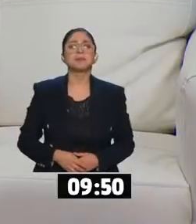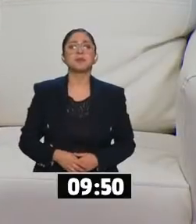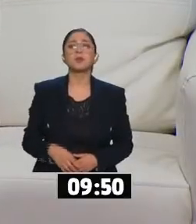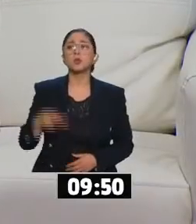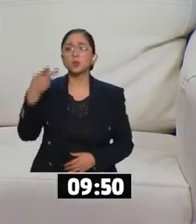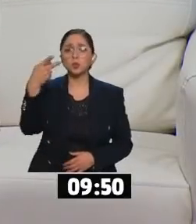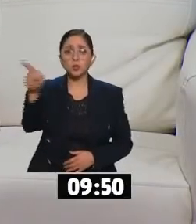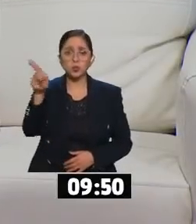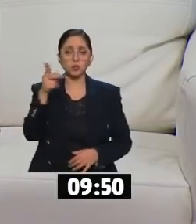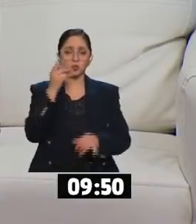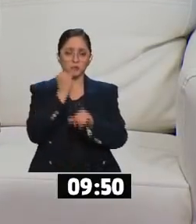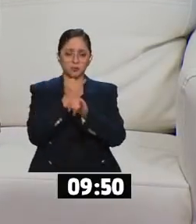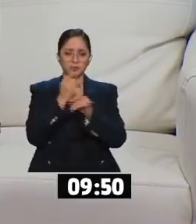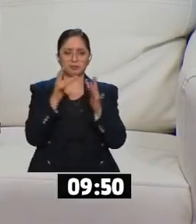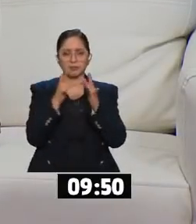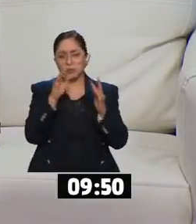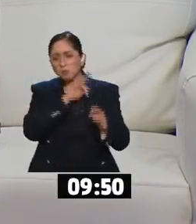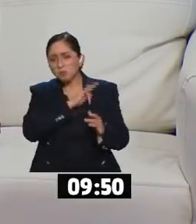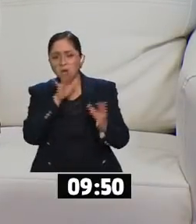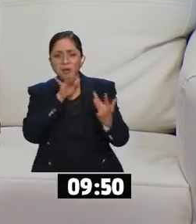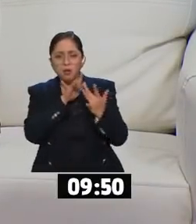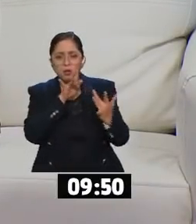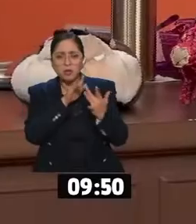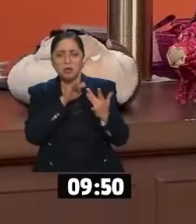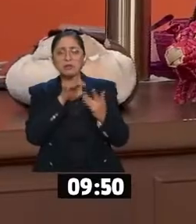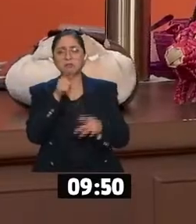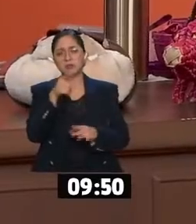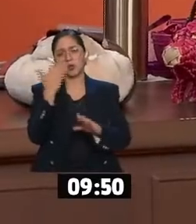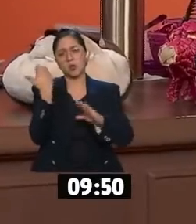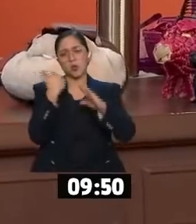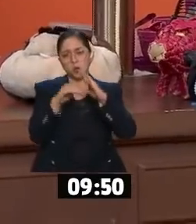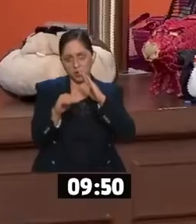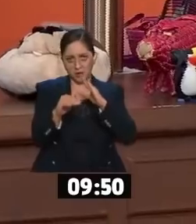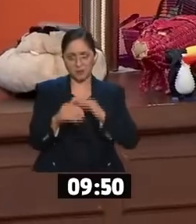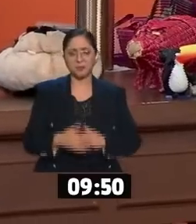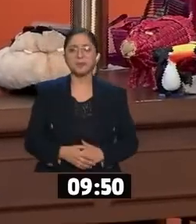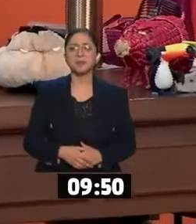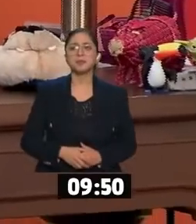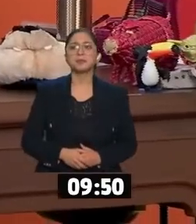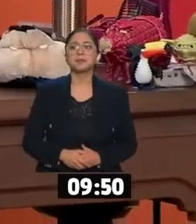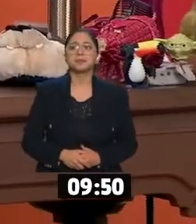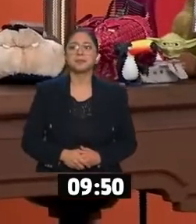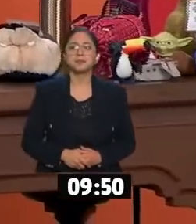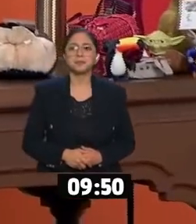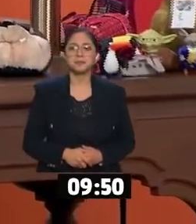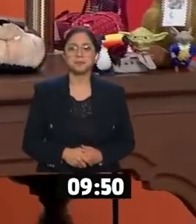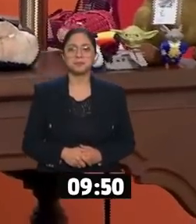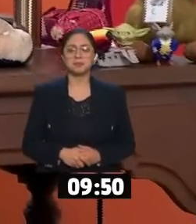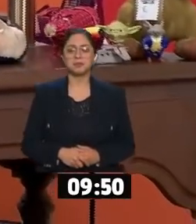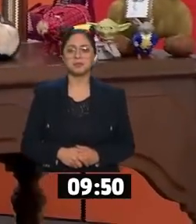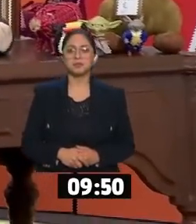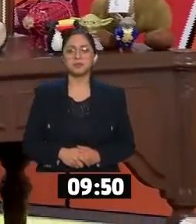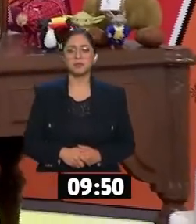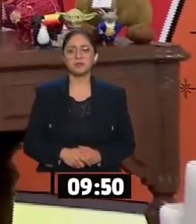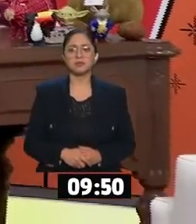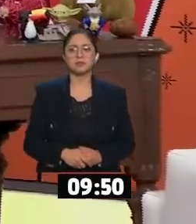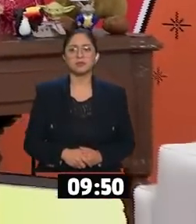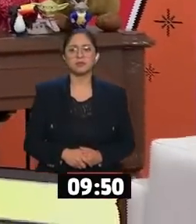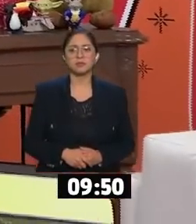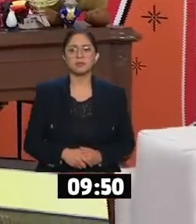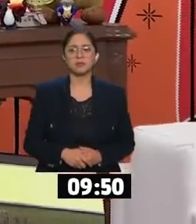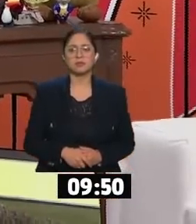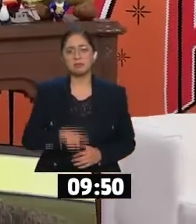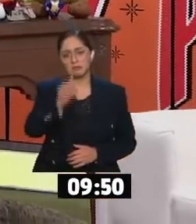Arroba yahoo.com.mx. Ahí estás. Ahí estamos. Mi Vido, gracias, Gracias. Víctor. Oiga, pues espéreme tantito, pero